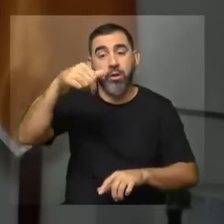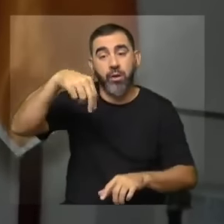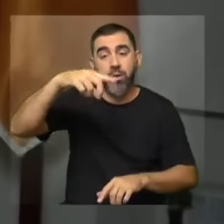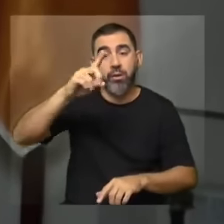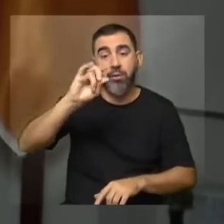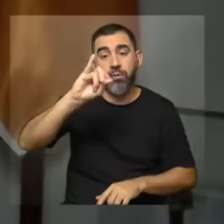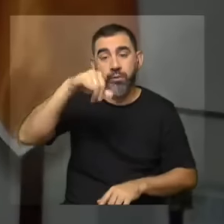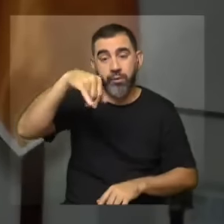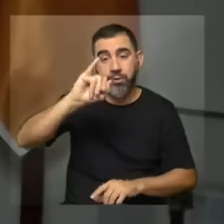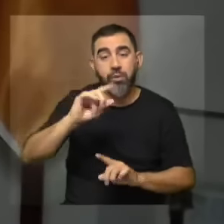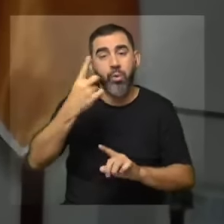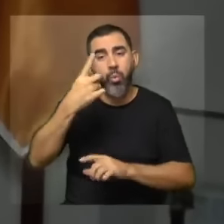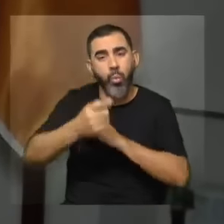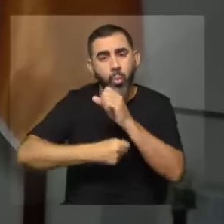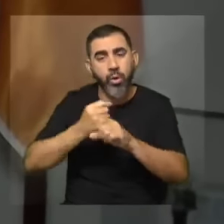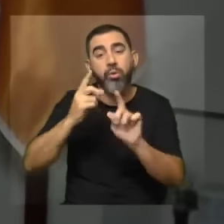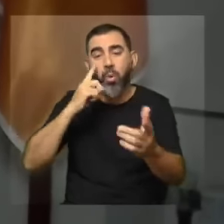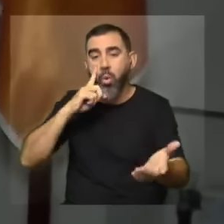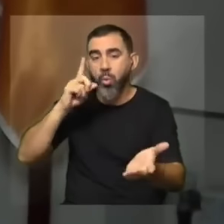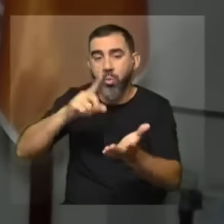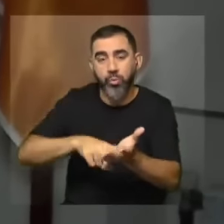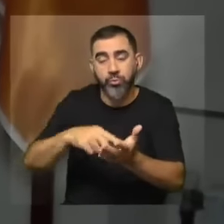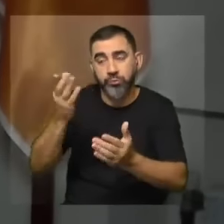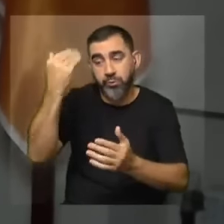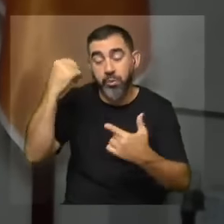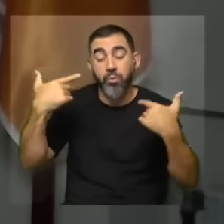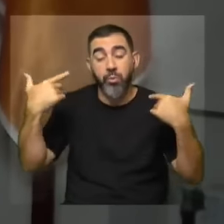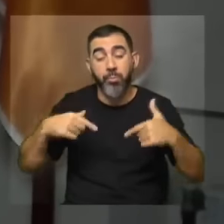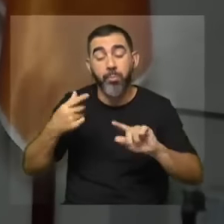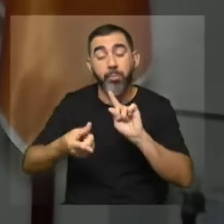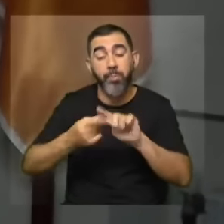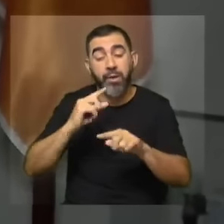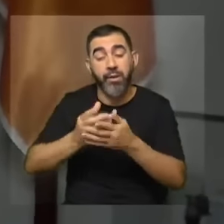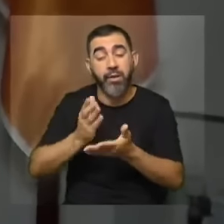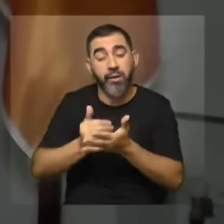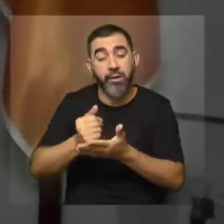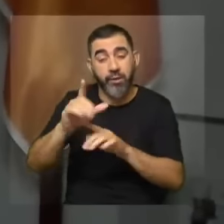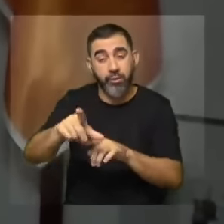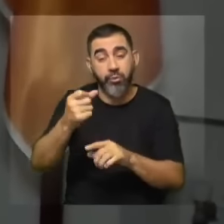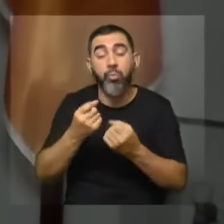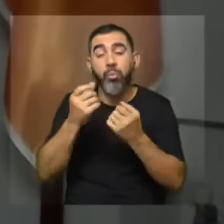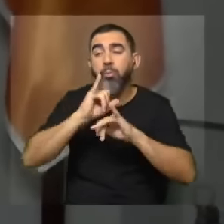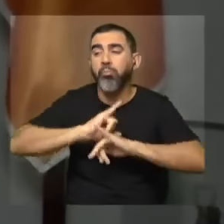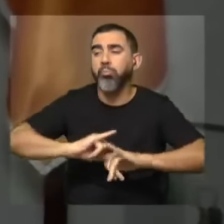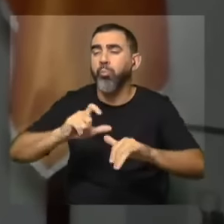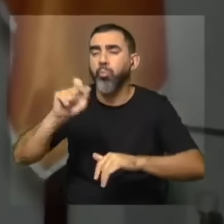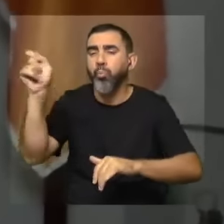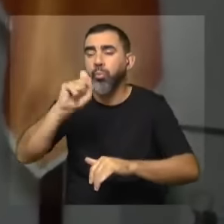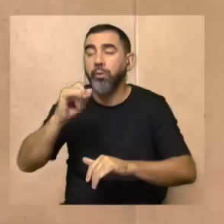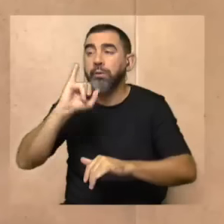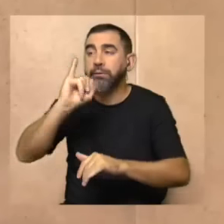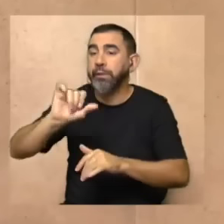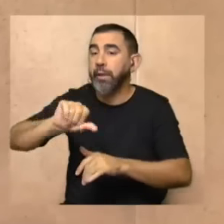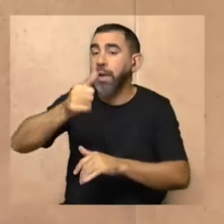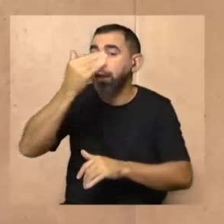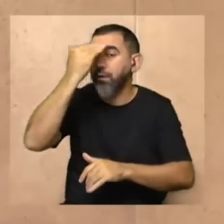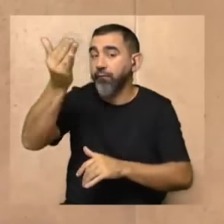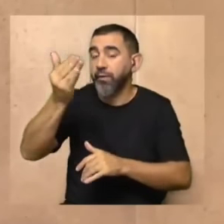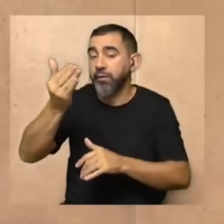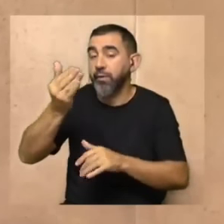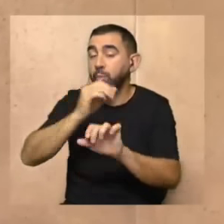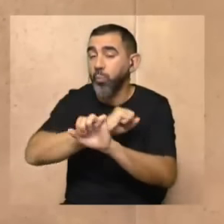hace un año en siso fue observado por el entonces ministro Francisco bustillo debido que dijo públicamente que una eventual Victoria del frente